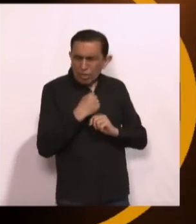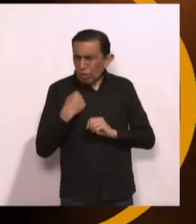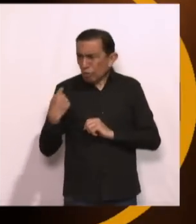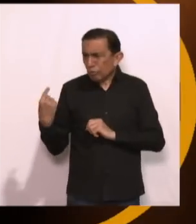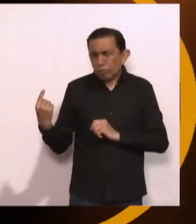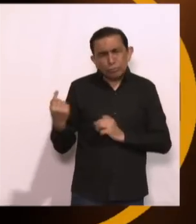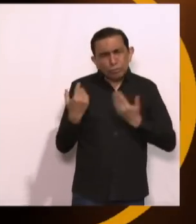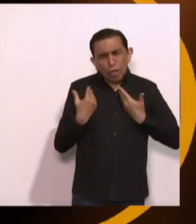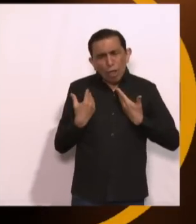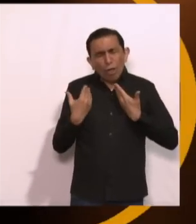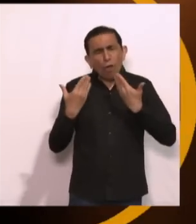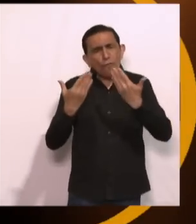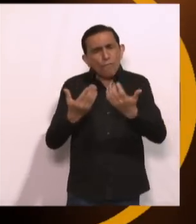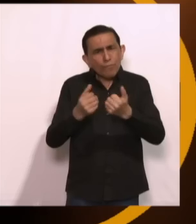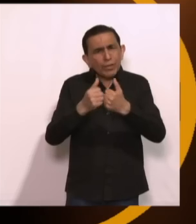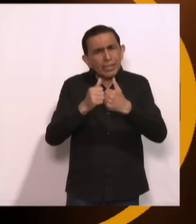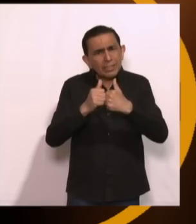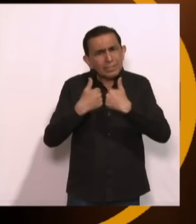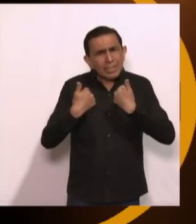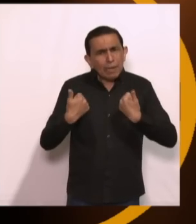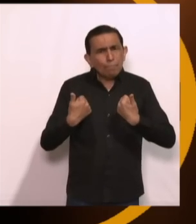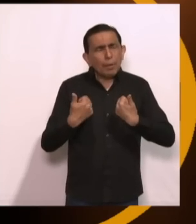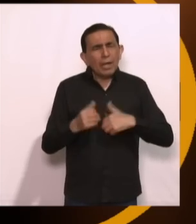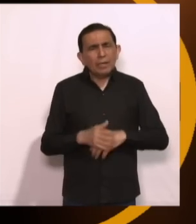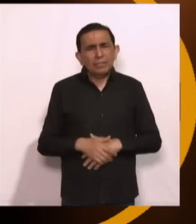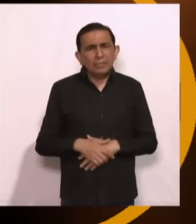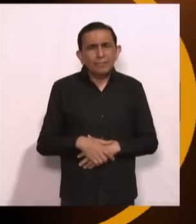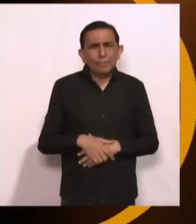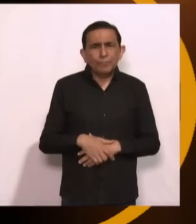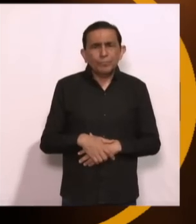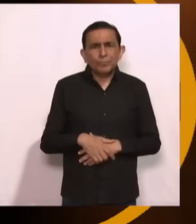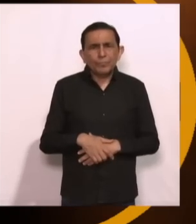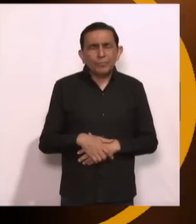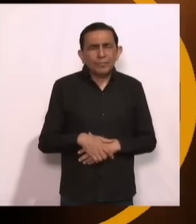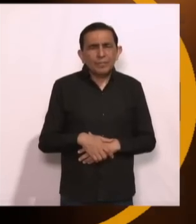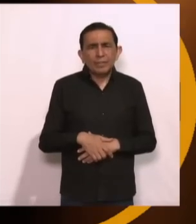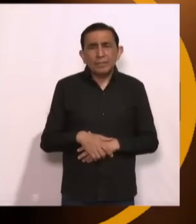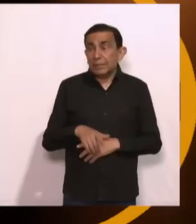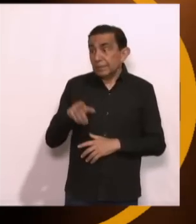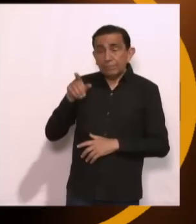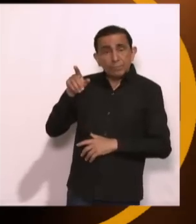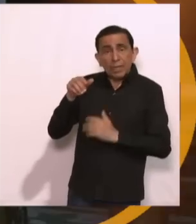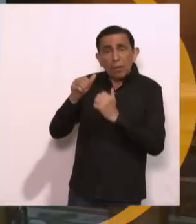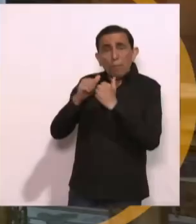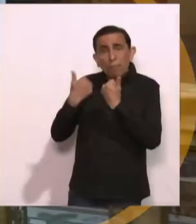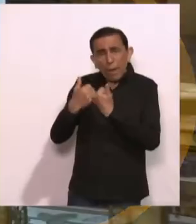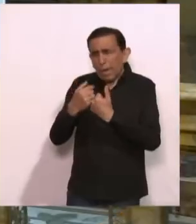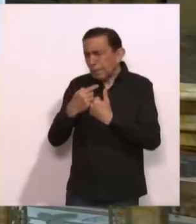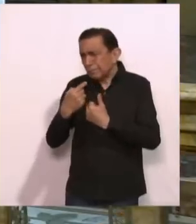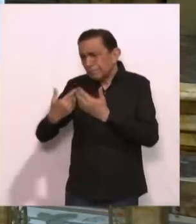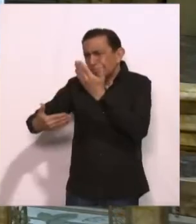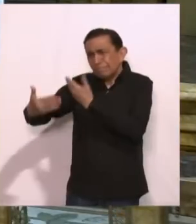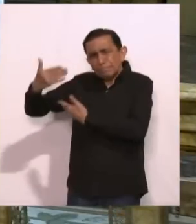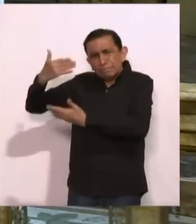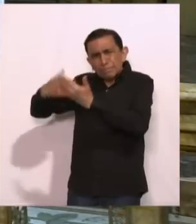hacemos la ofrenda del pan. El pan de